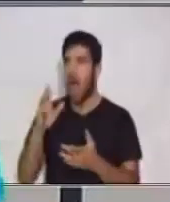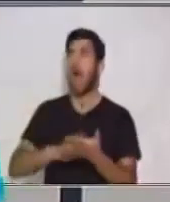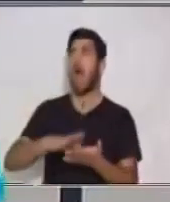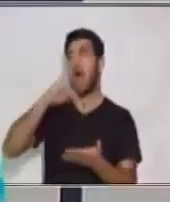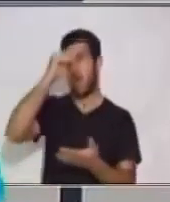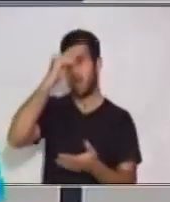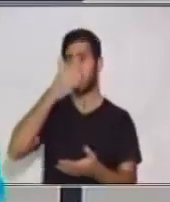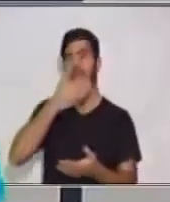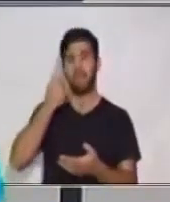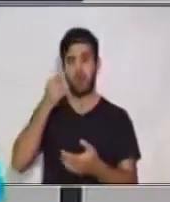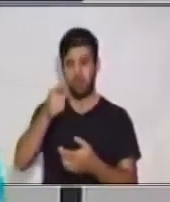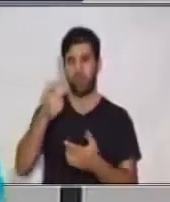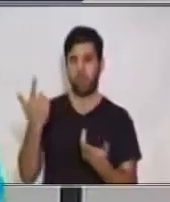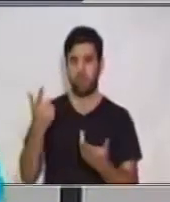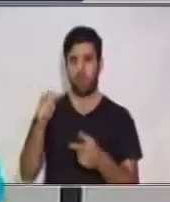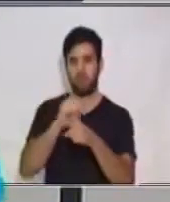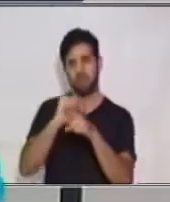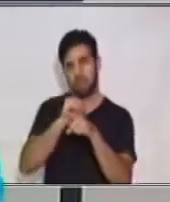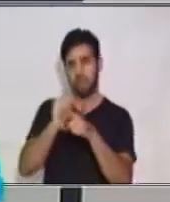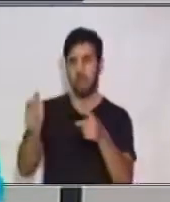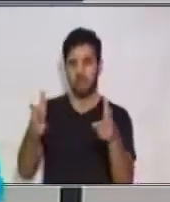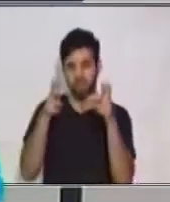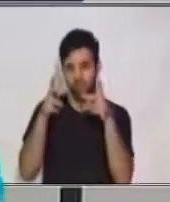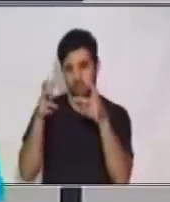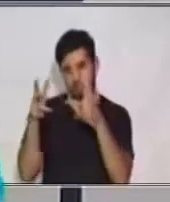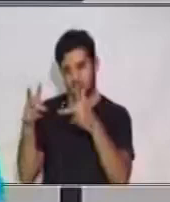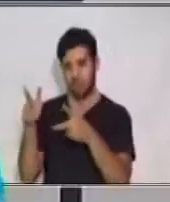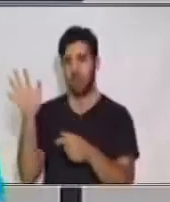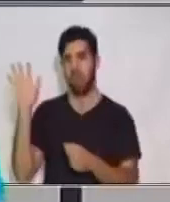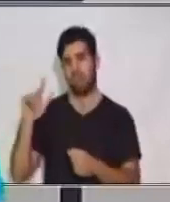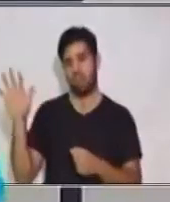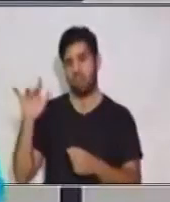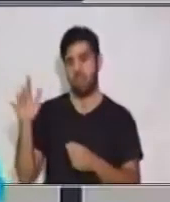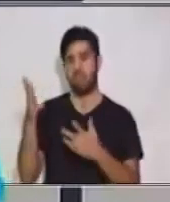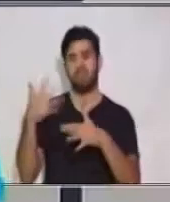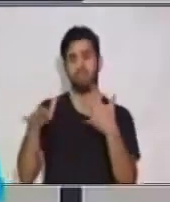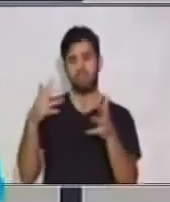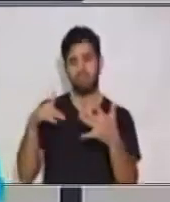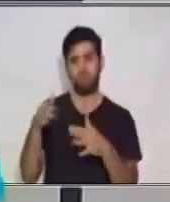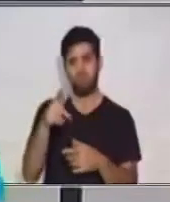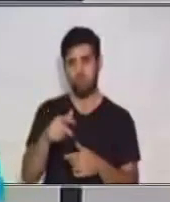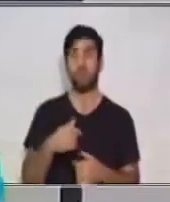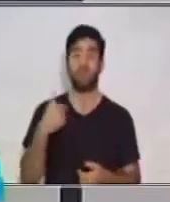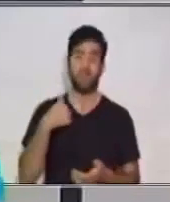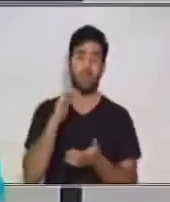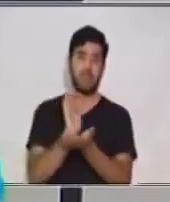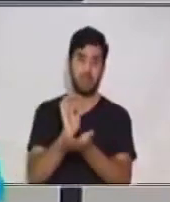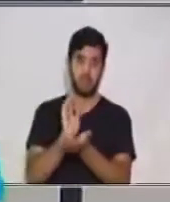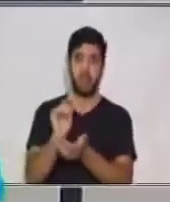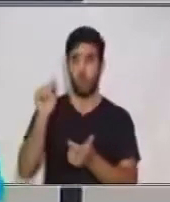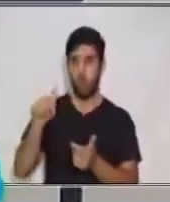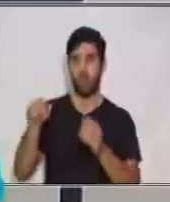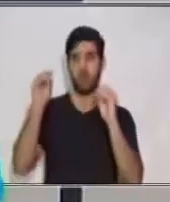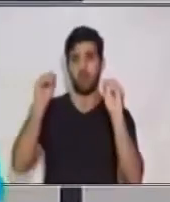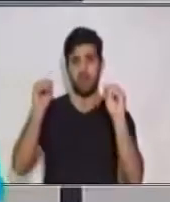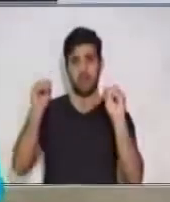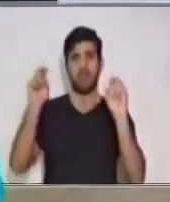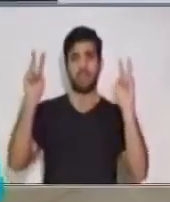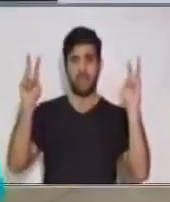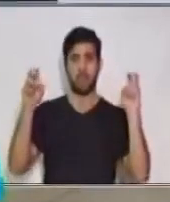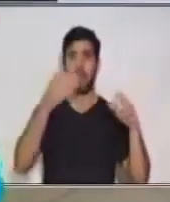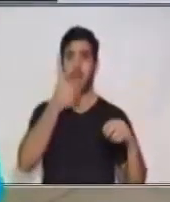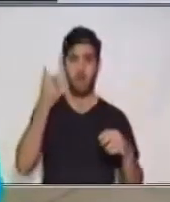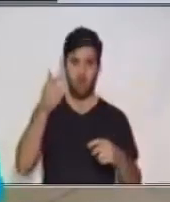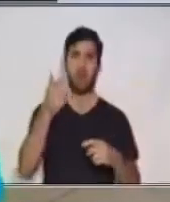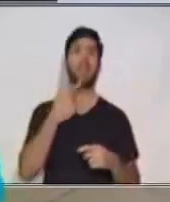de lugar, de afirmación, de negación, de duda y de cantidad. Entonces, espero de verdad que les haya gustado este tema y que también